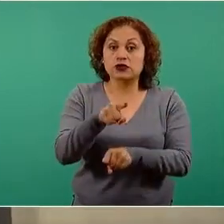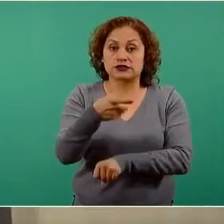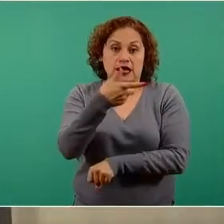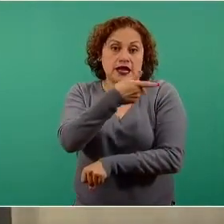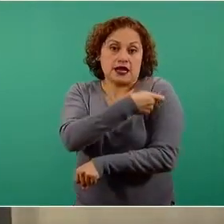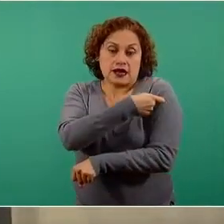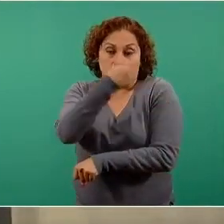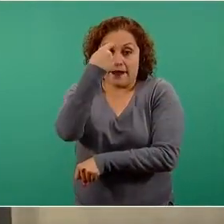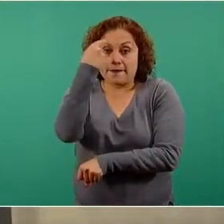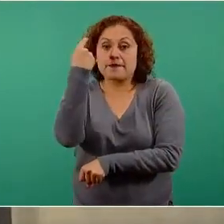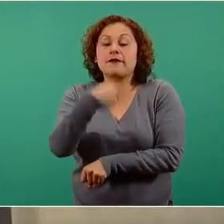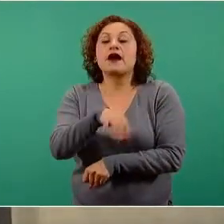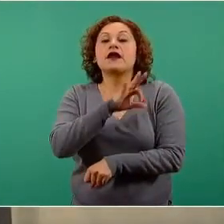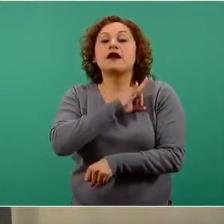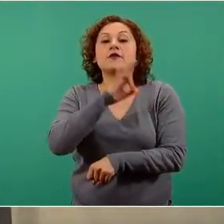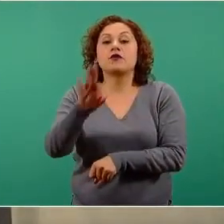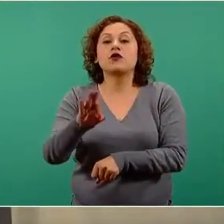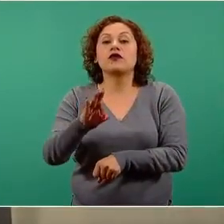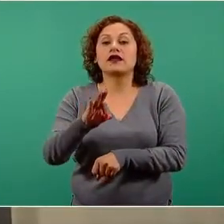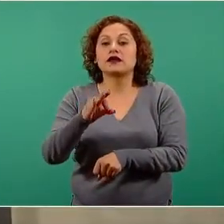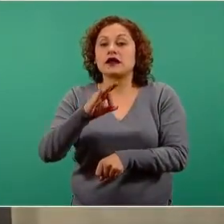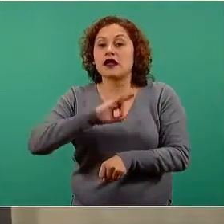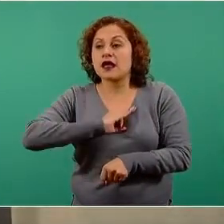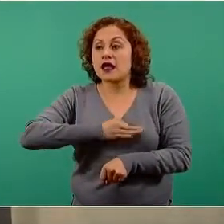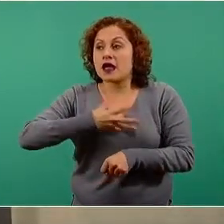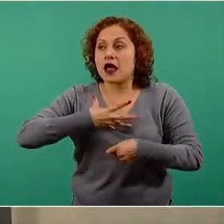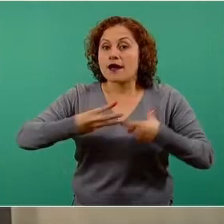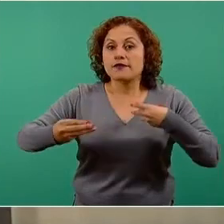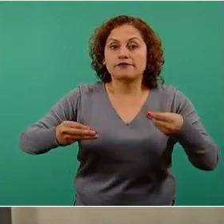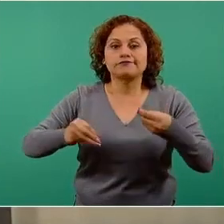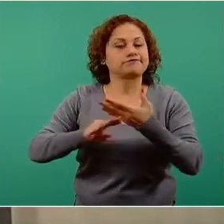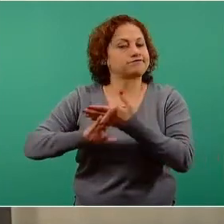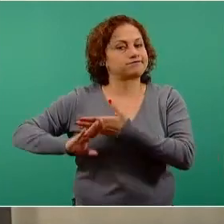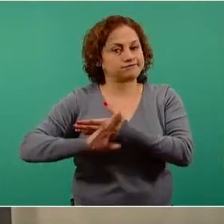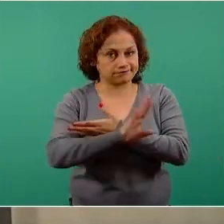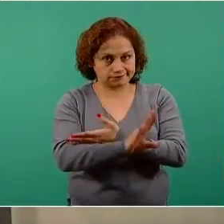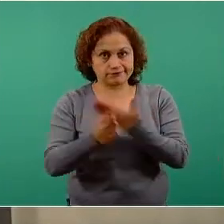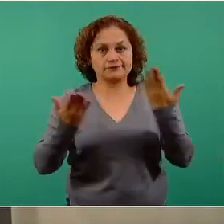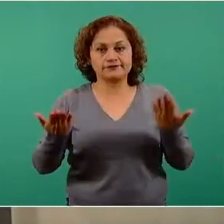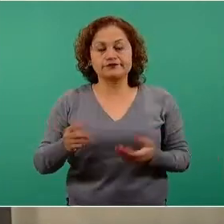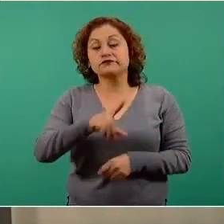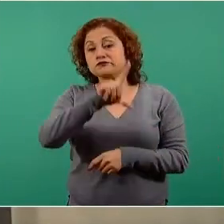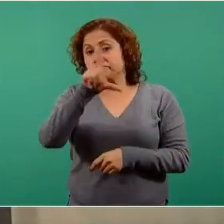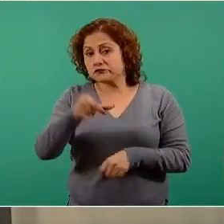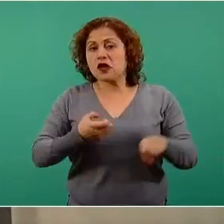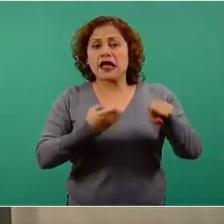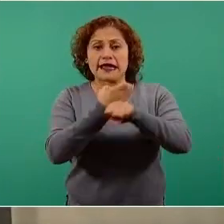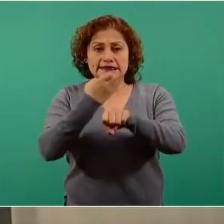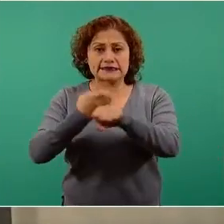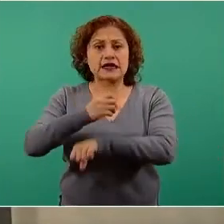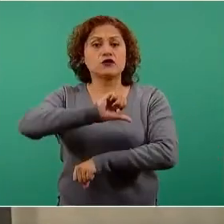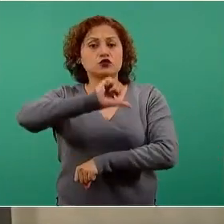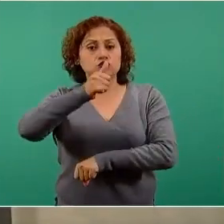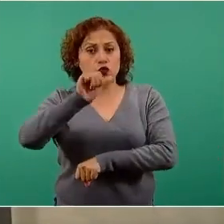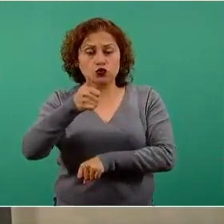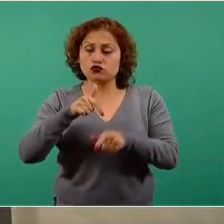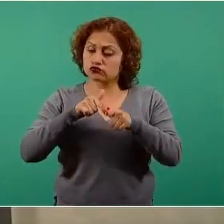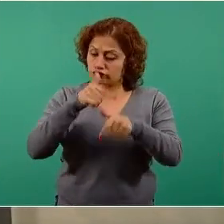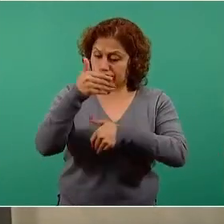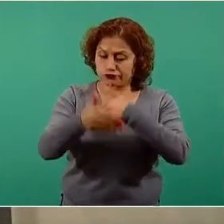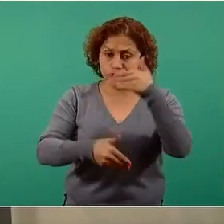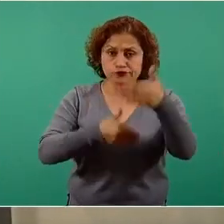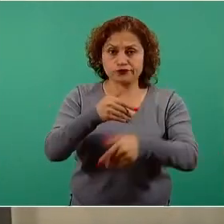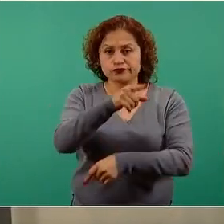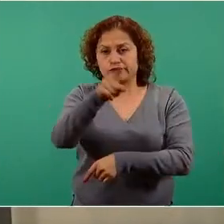los contagios en esos contextos. Y seguiremos con otras entidades federativas. No hay ninguna razón para pensar que